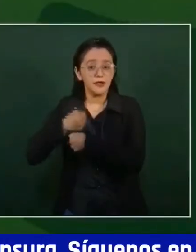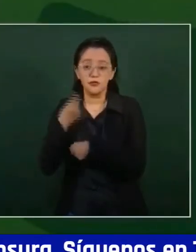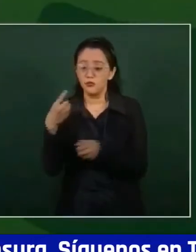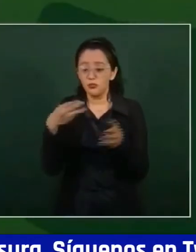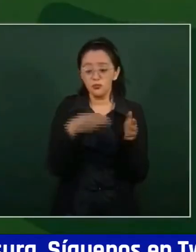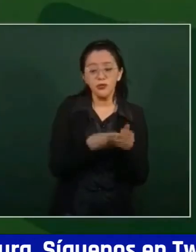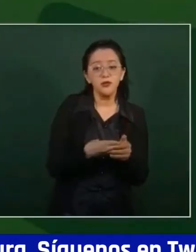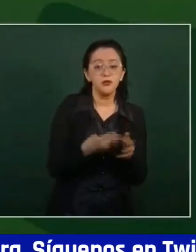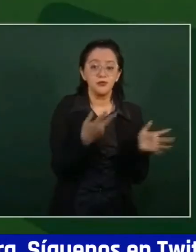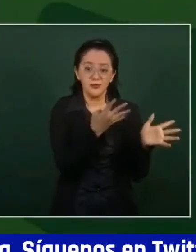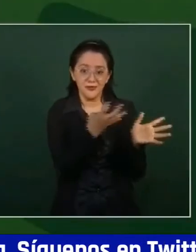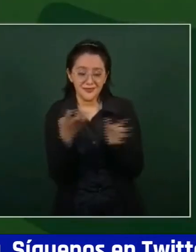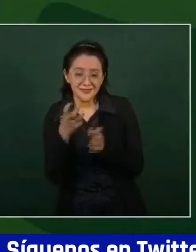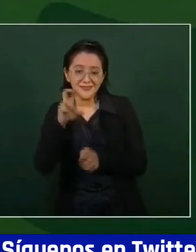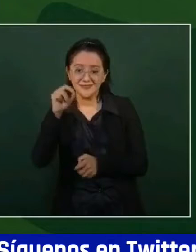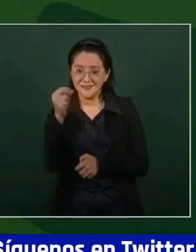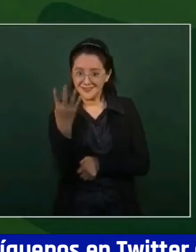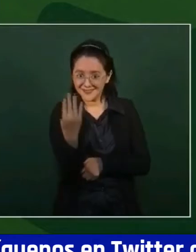1939,